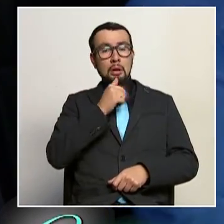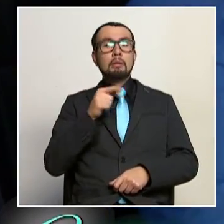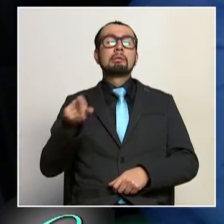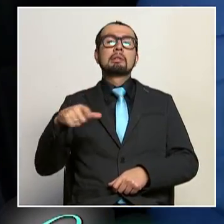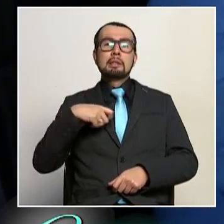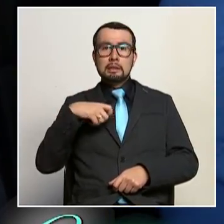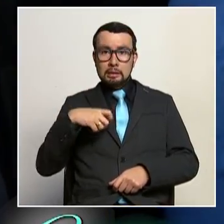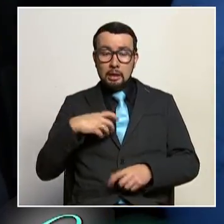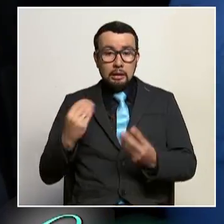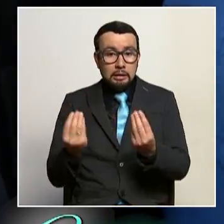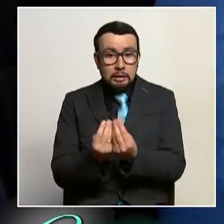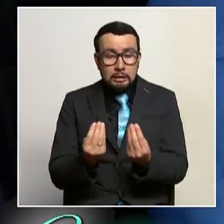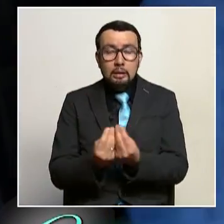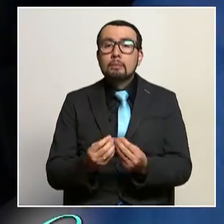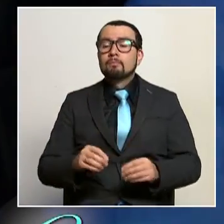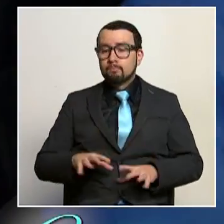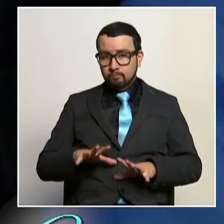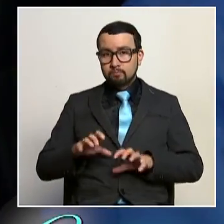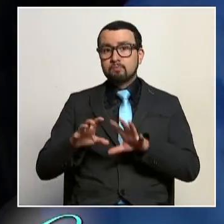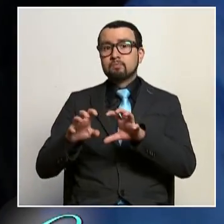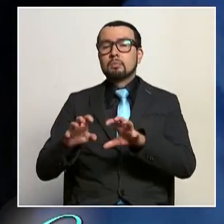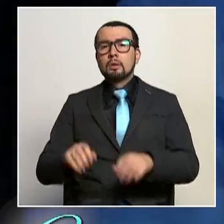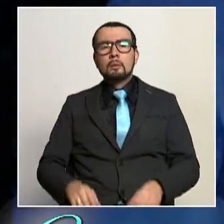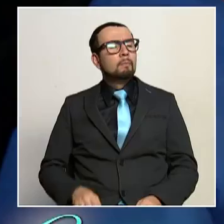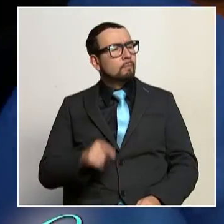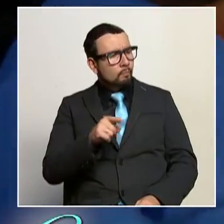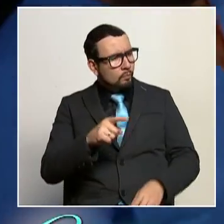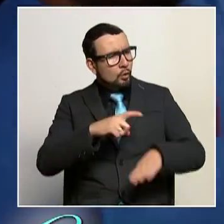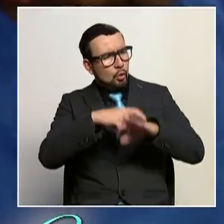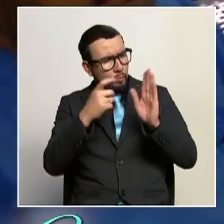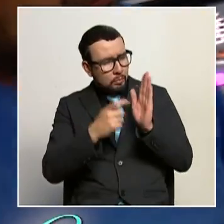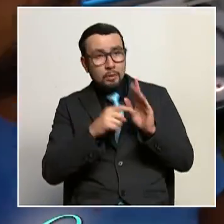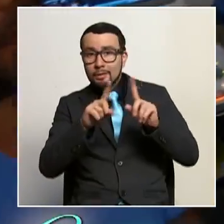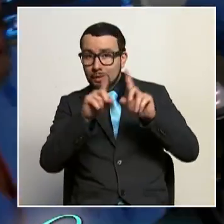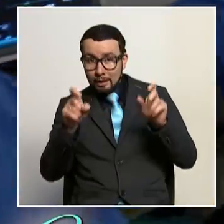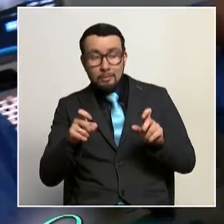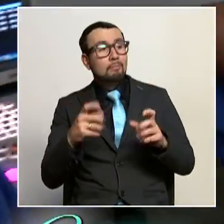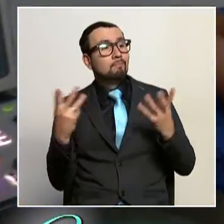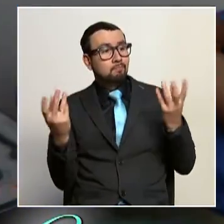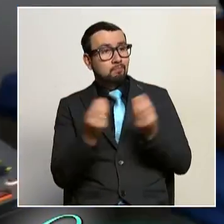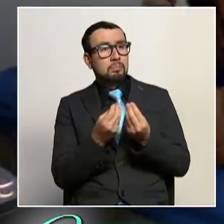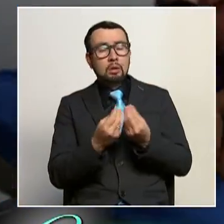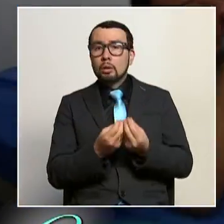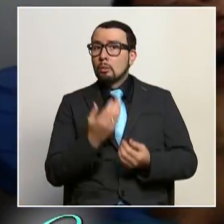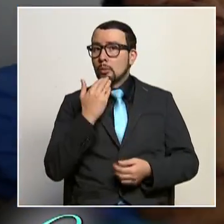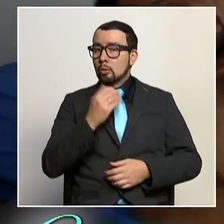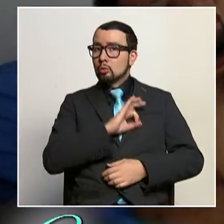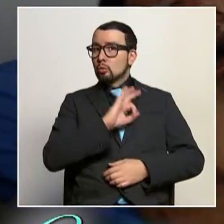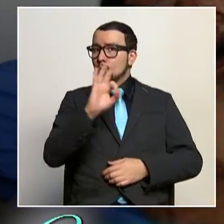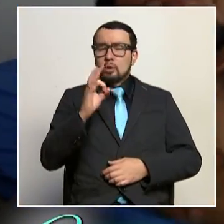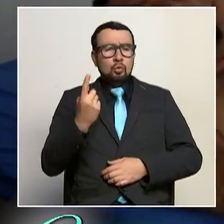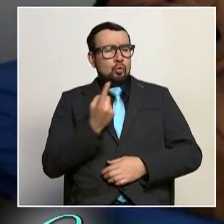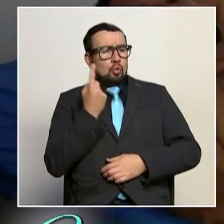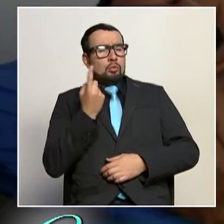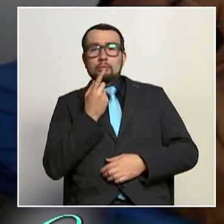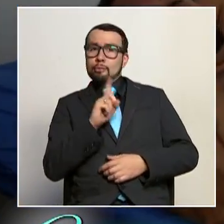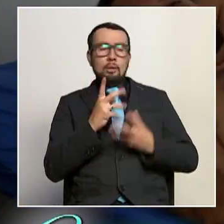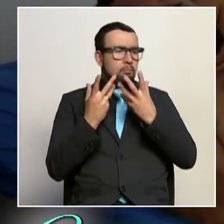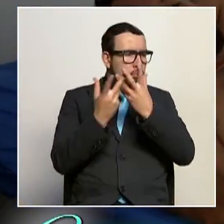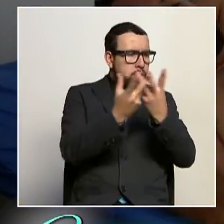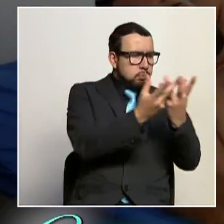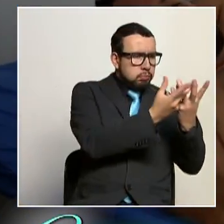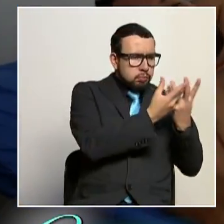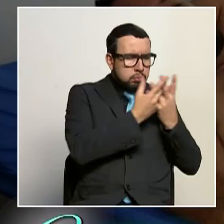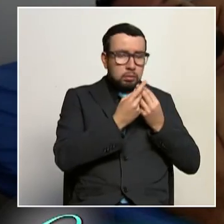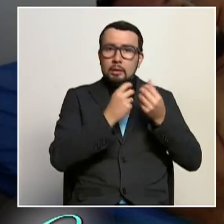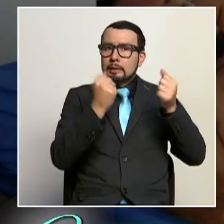testículo. Y usted acaba de tocar un tema muy importante dentro del manejo del equipo interdisciplinario. Nosotros nunca trabajamos solos, siempre nos apoyamos en todas las especialidades